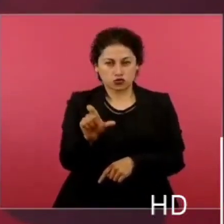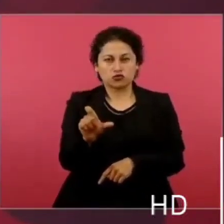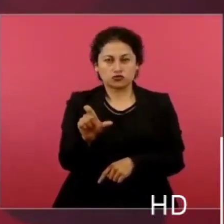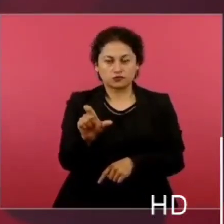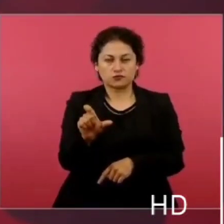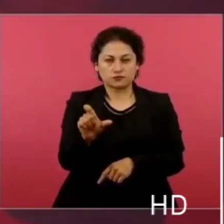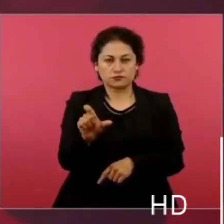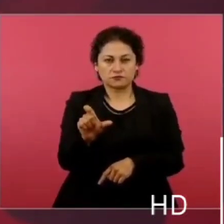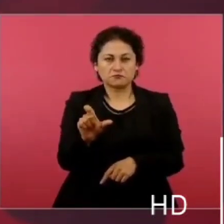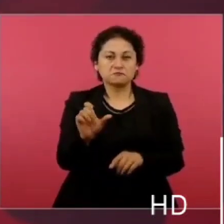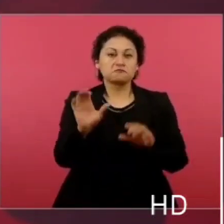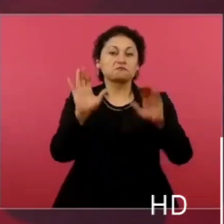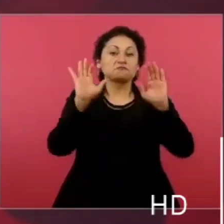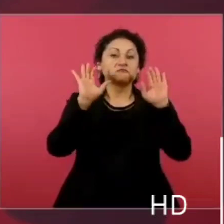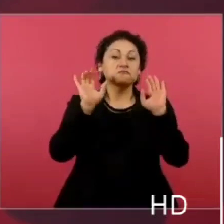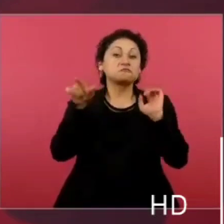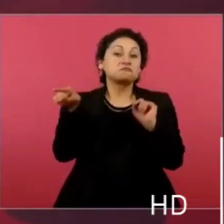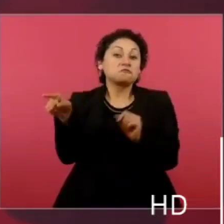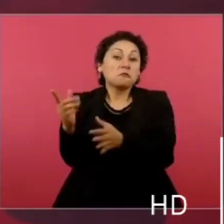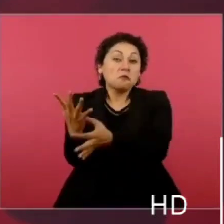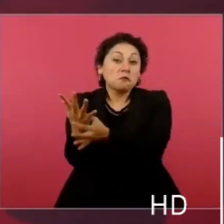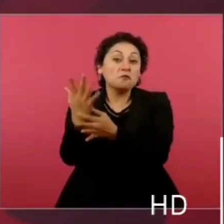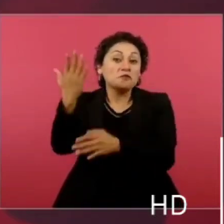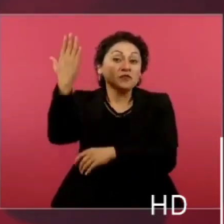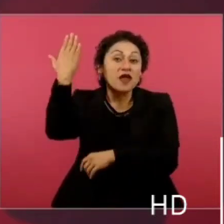una gente sincera y